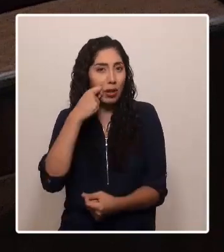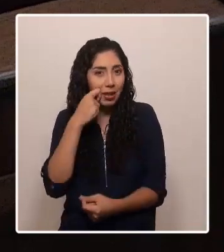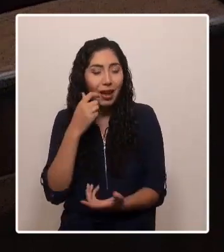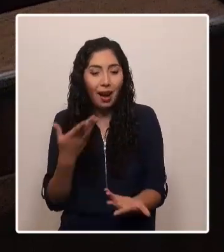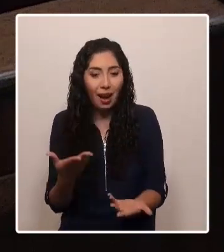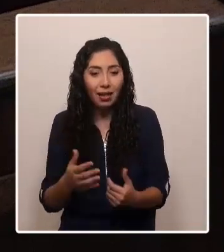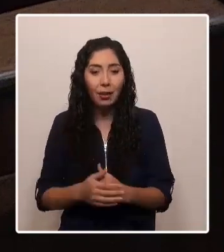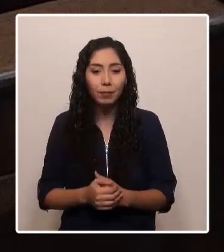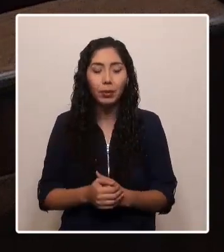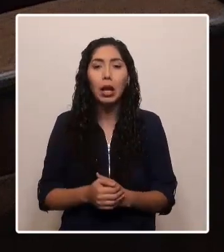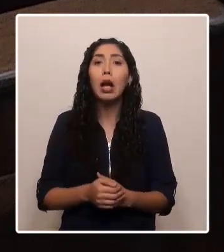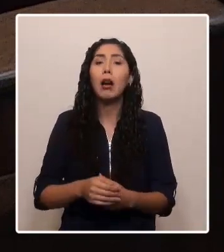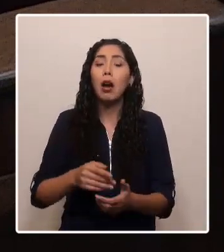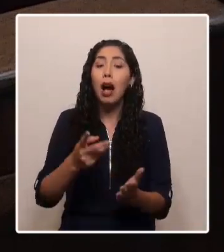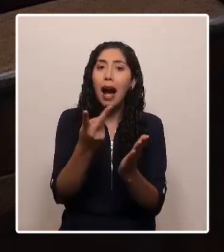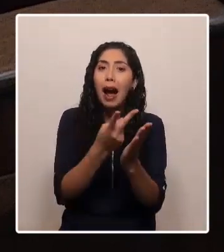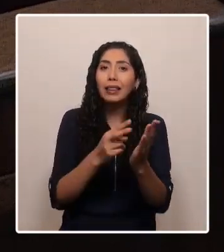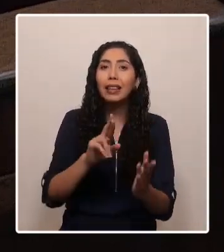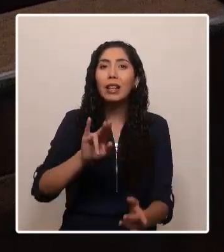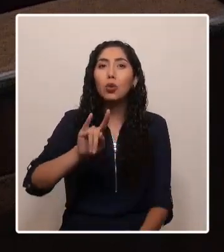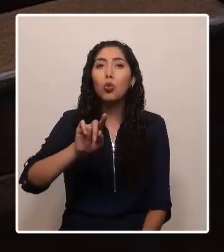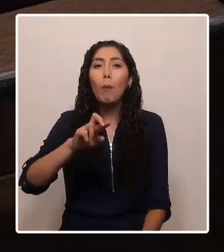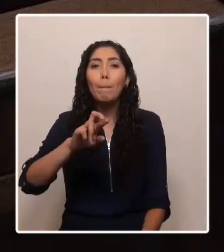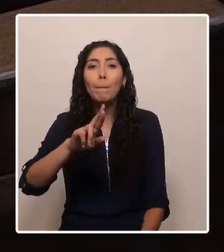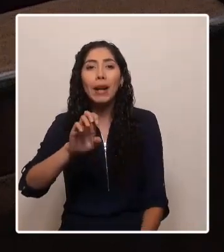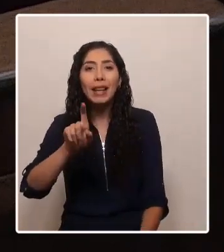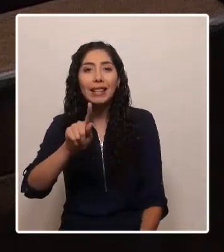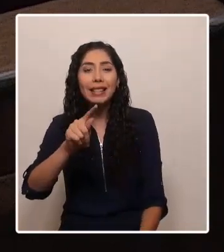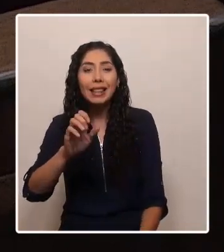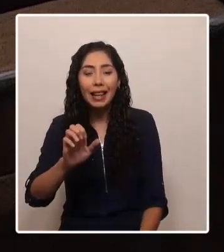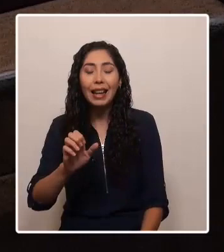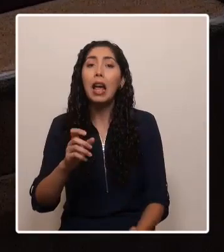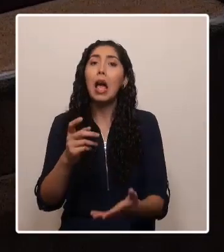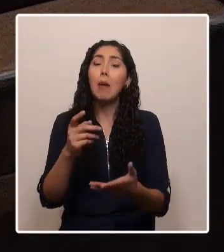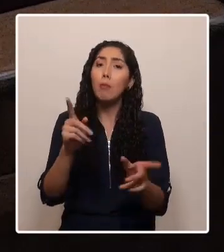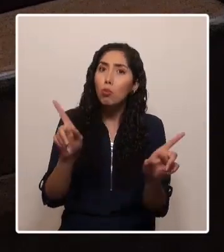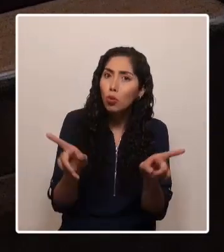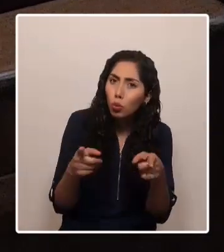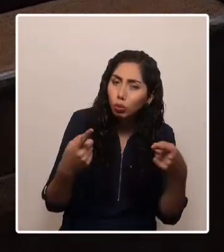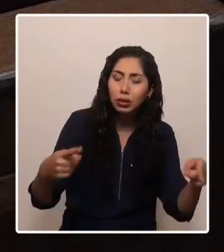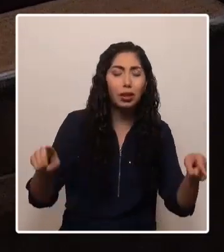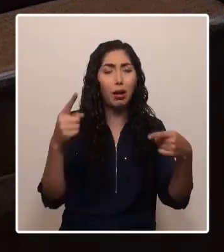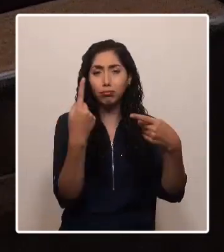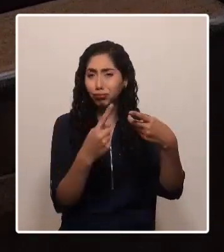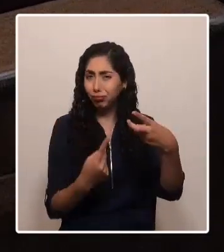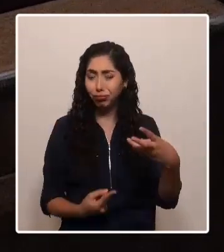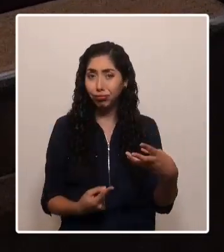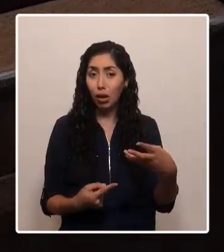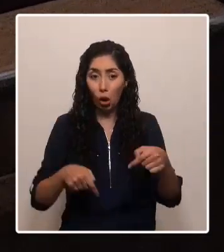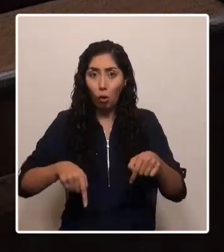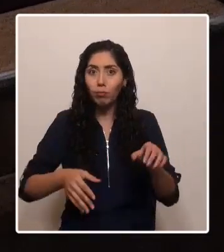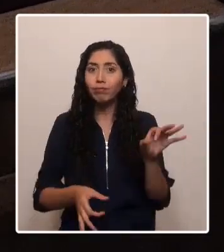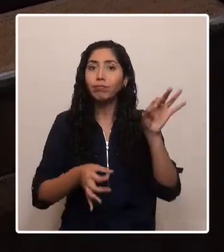la música, cuentos, relatos de navegaciones. Por lo tanto, hoy presentamos el segundo informe que hemos construido en base al diálogo, a